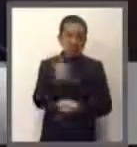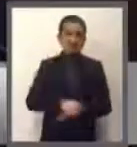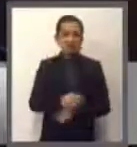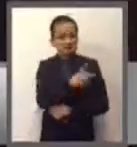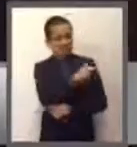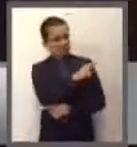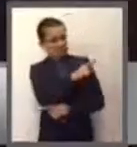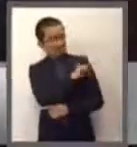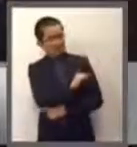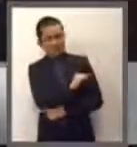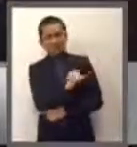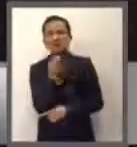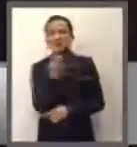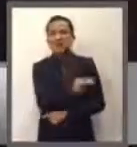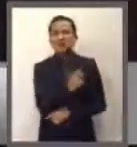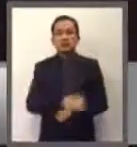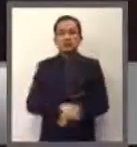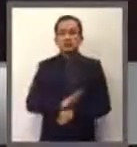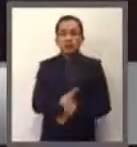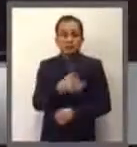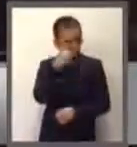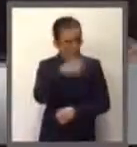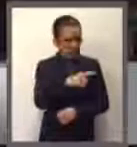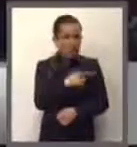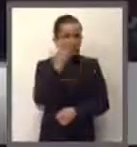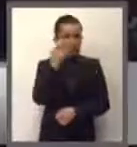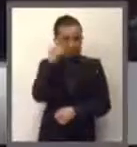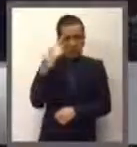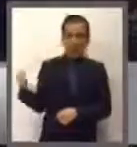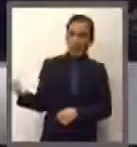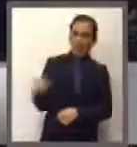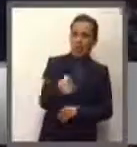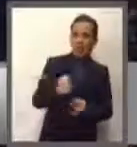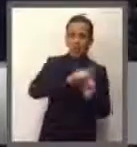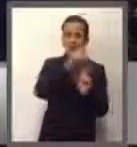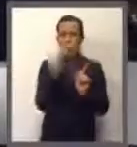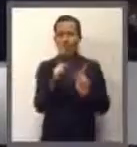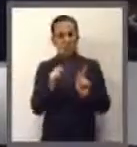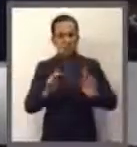PRI que nació para desmilitarizar el país y que